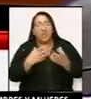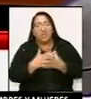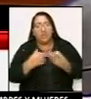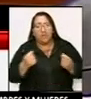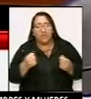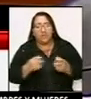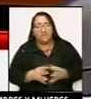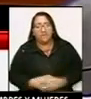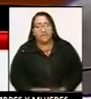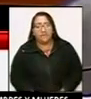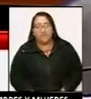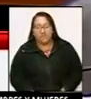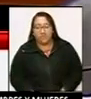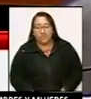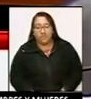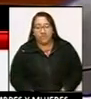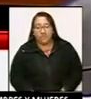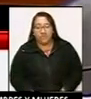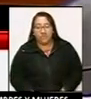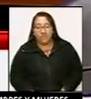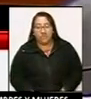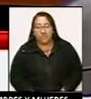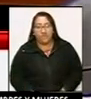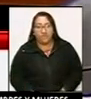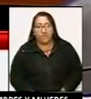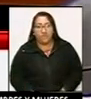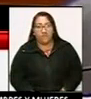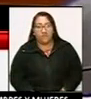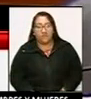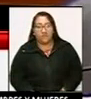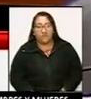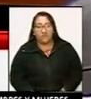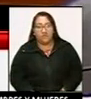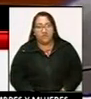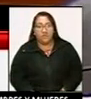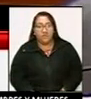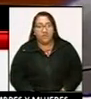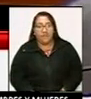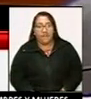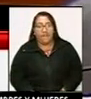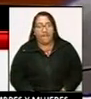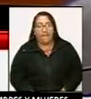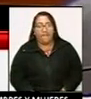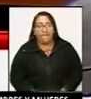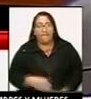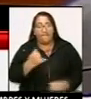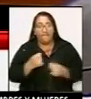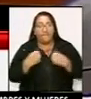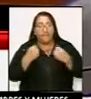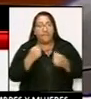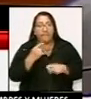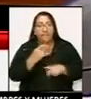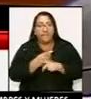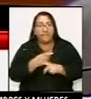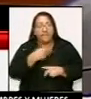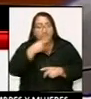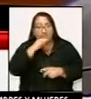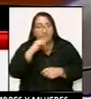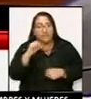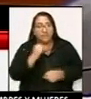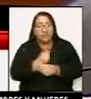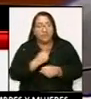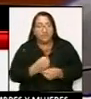sus cosechas, sus cultivos. Finalmente, la lucha por la mujer es generar